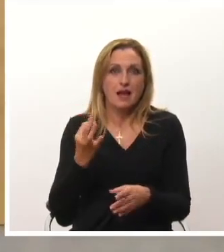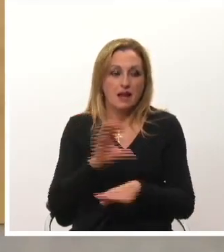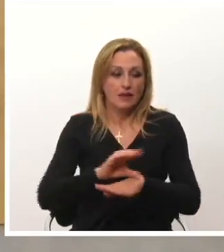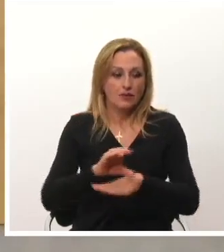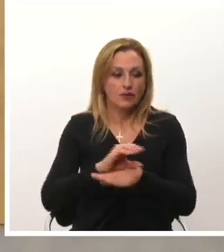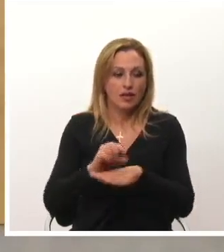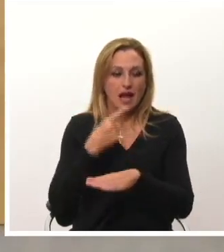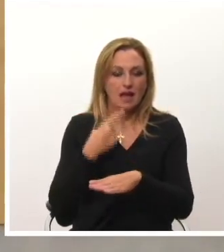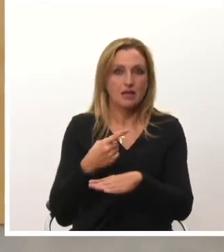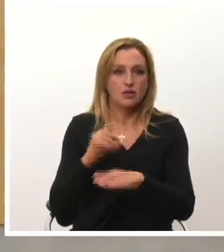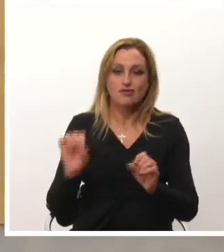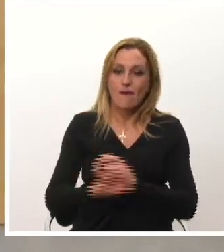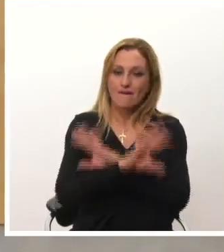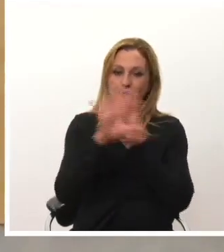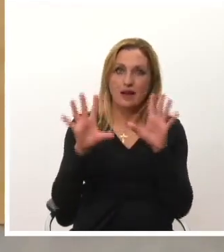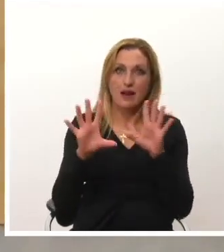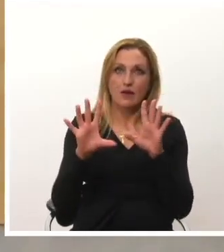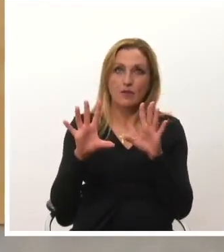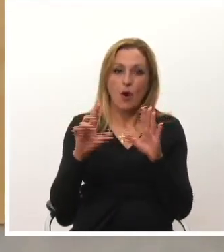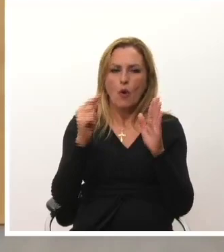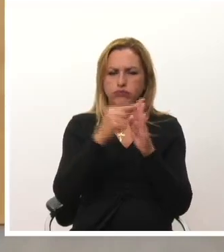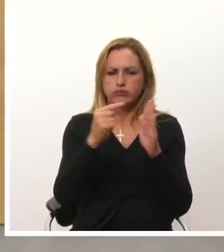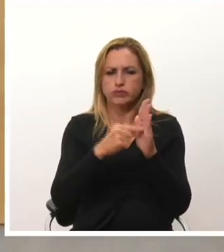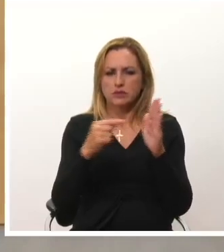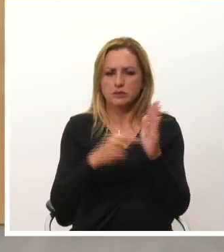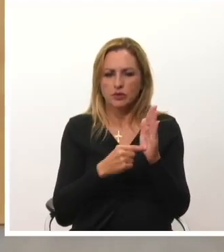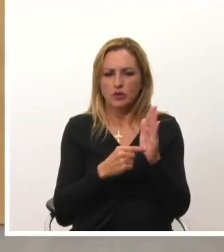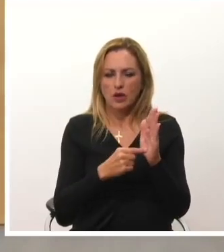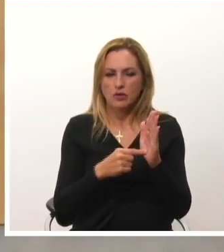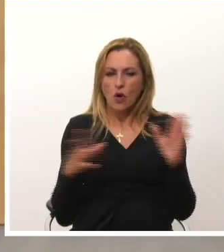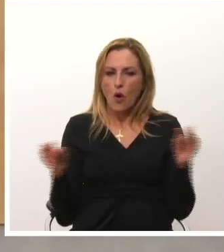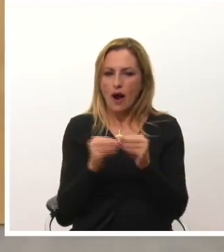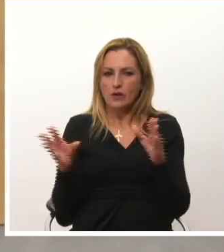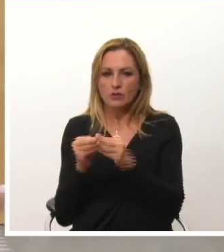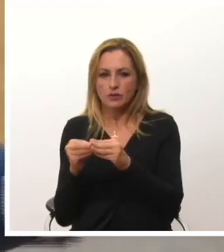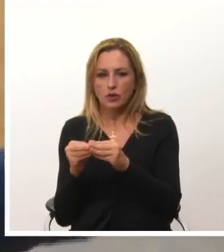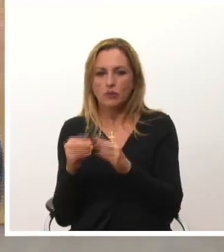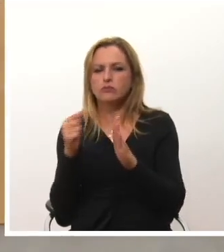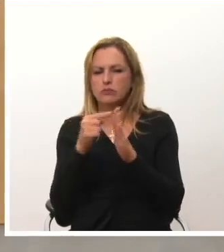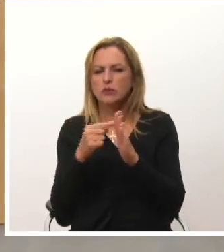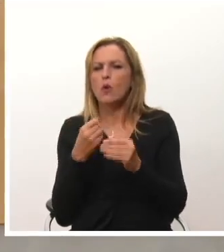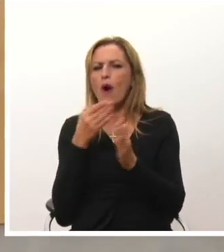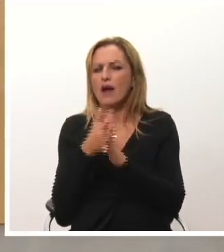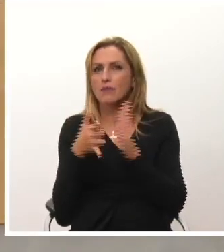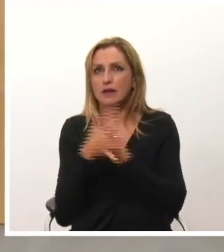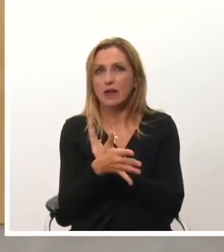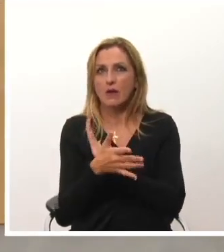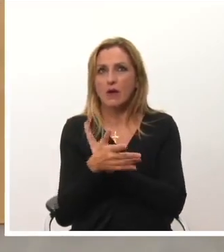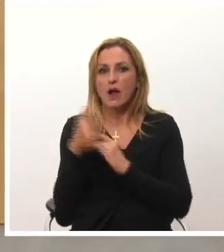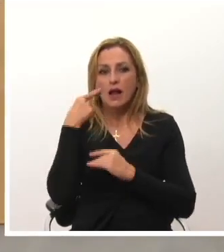suficientemente Clara rebatiendo Punto por punto todas sus argumentaciones no que va a decir Dice la realidad